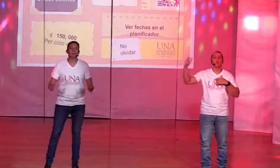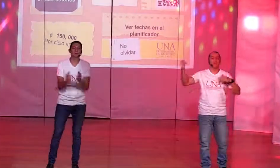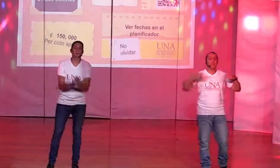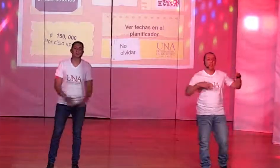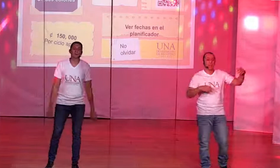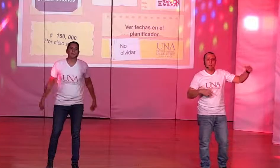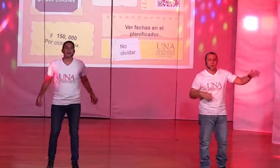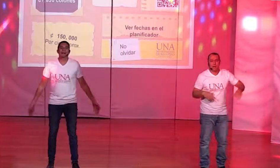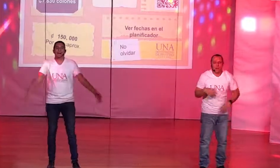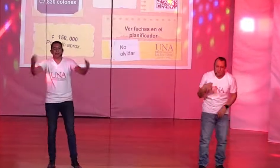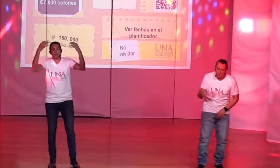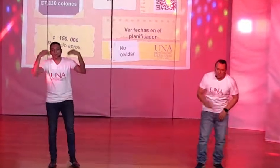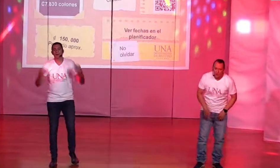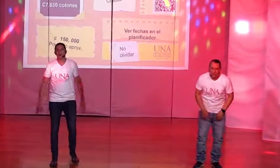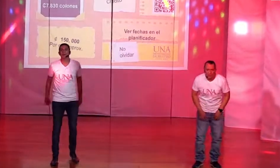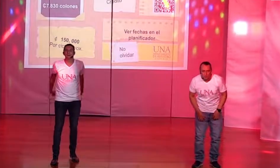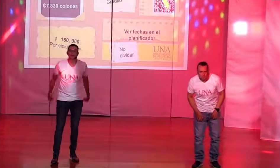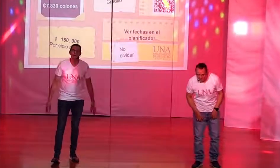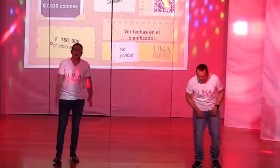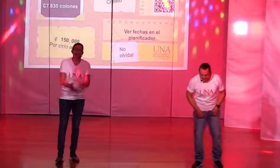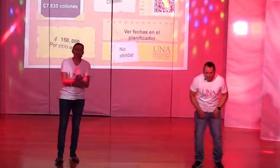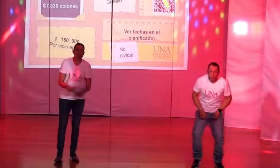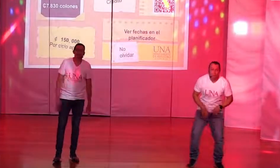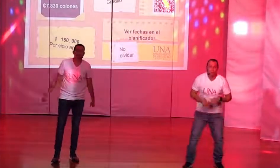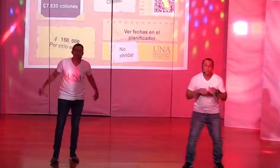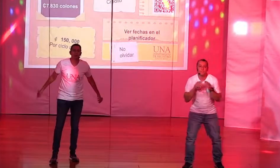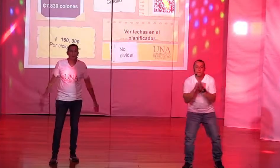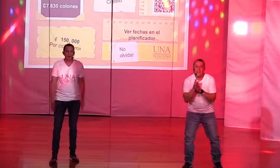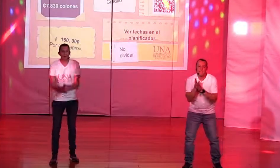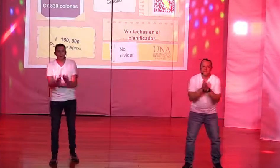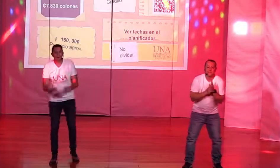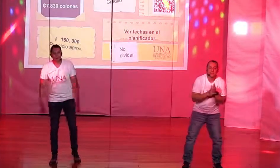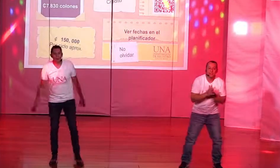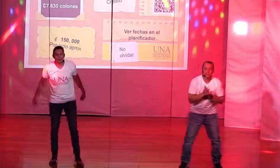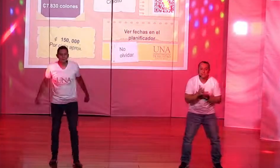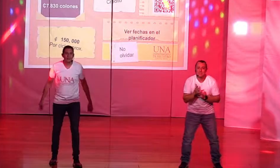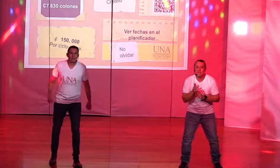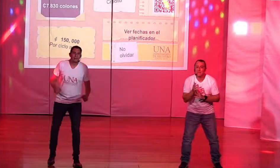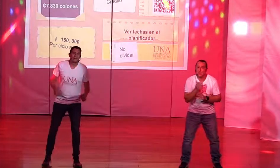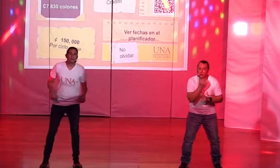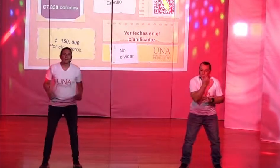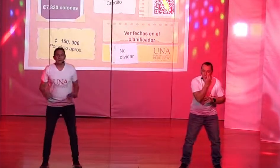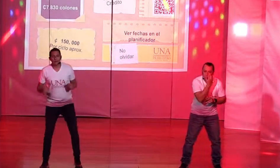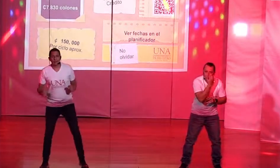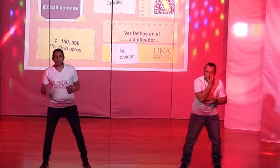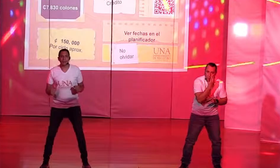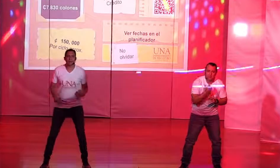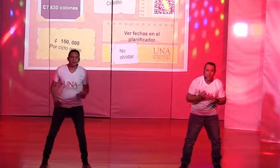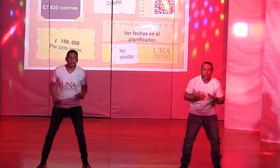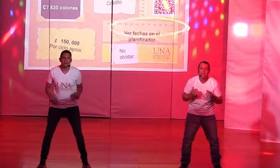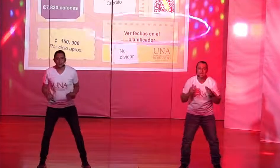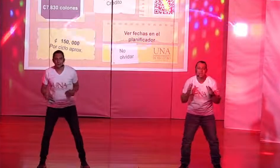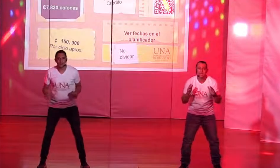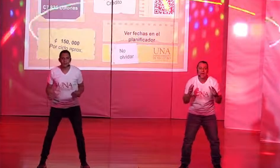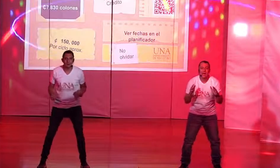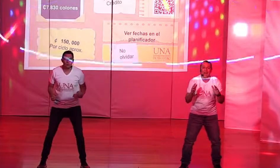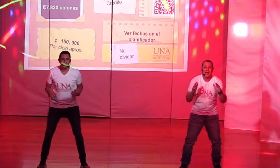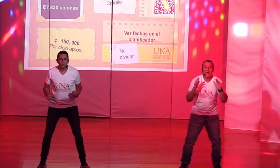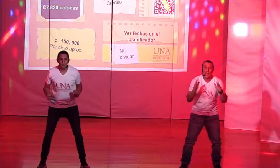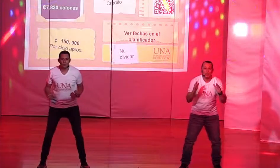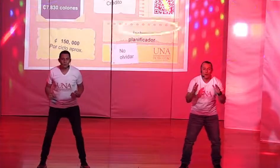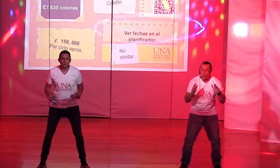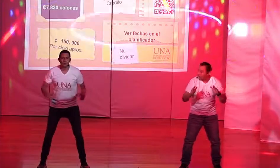Llame a la abuela, llame al papá, llame al perro, al que usted quiera. Eso es, muy arriba. Bien. Esta actividad se llama tren, carro, avión. Excelente. Muy bien. Entonces, cada vez que yo